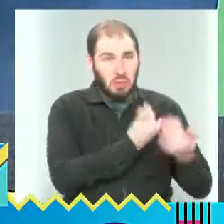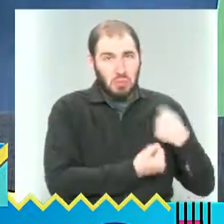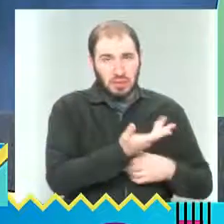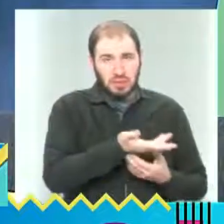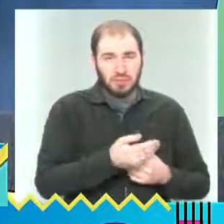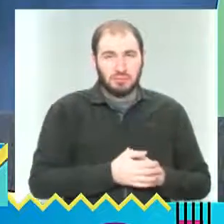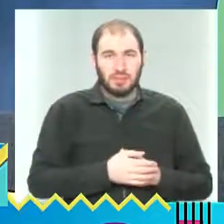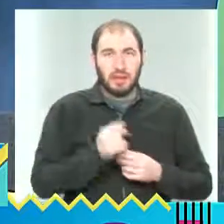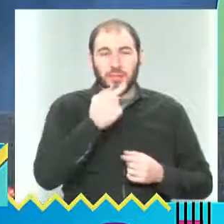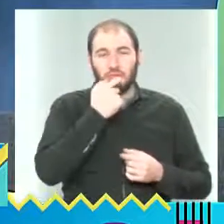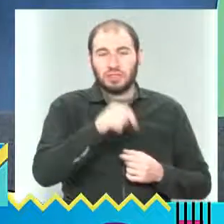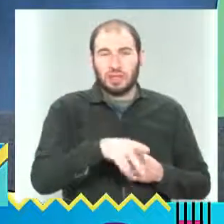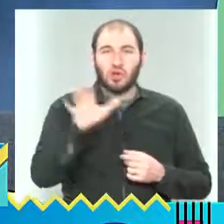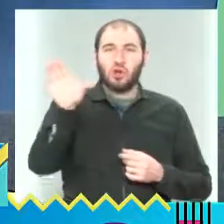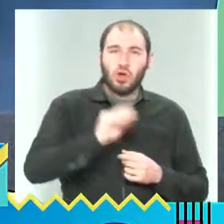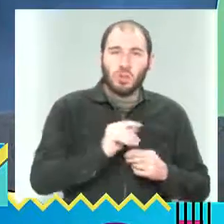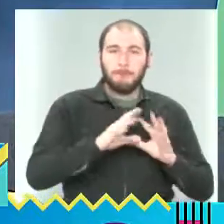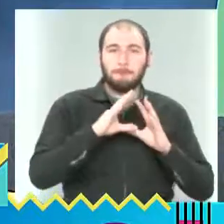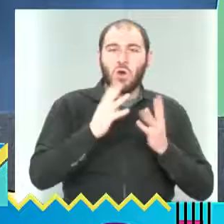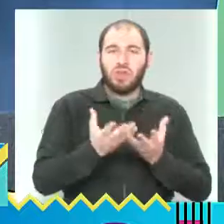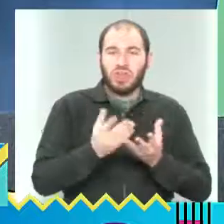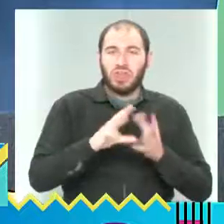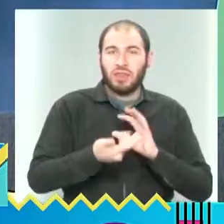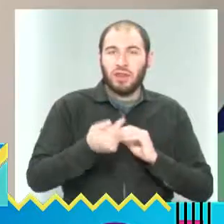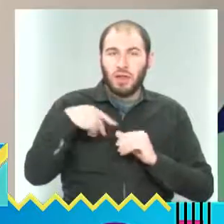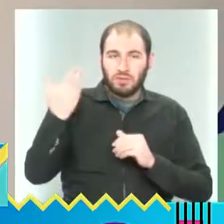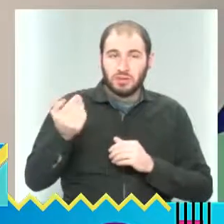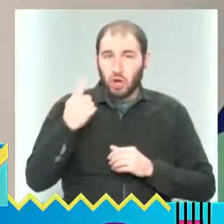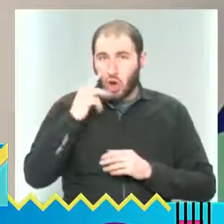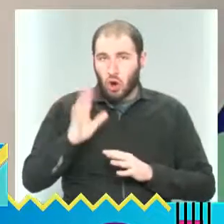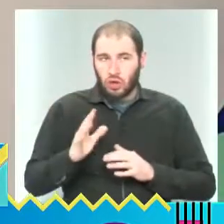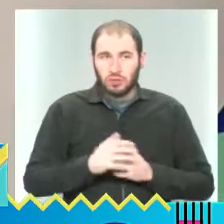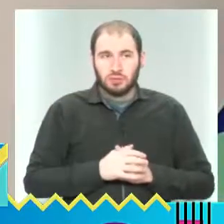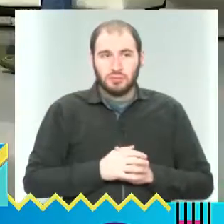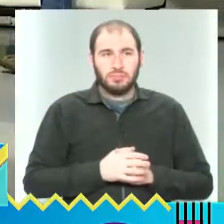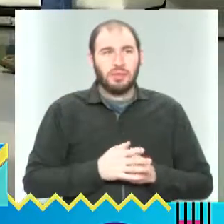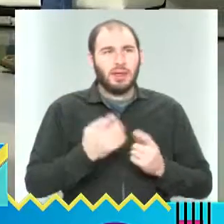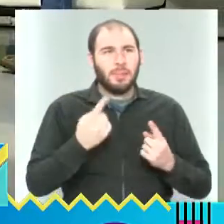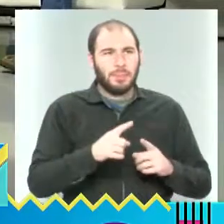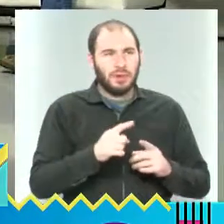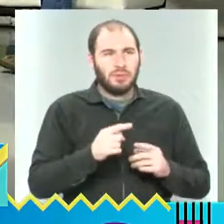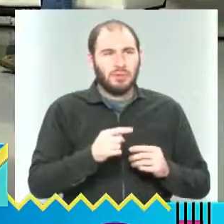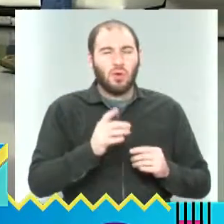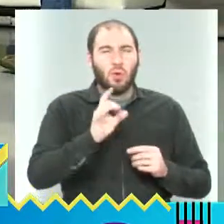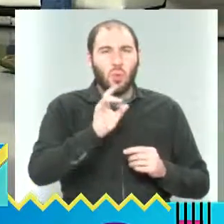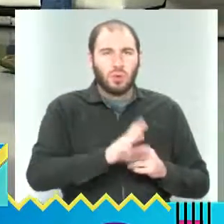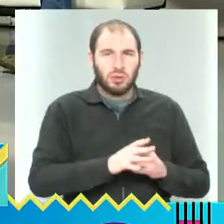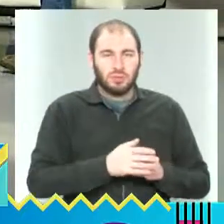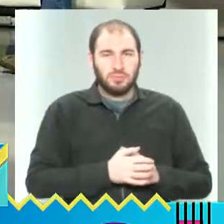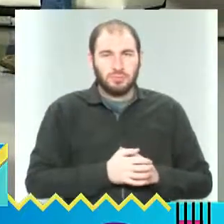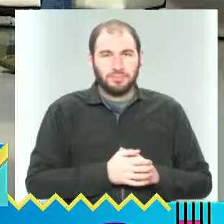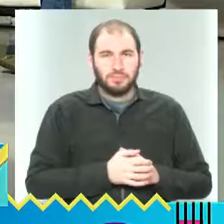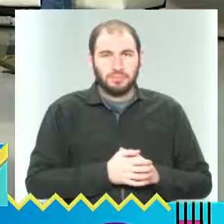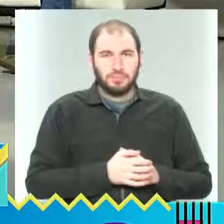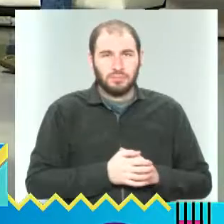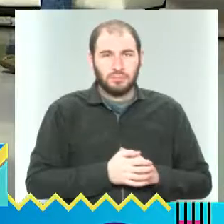de mencionar para la provincia, que podemos tomar modelos de afuera para implementar. No conozco, Pero basta simplemente